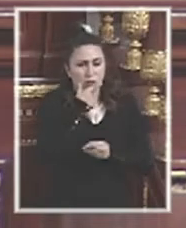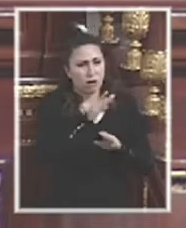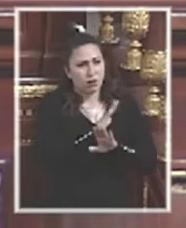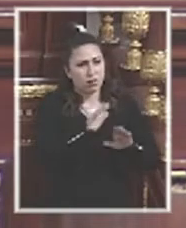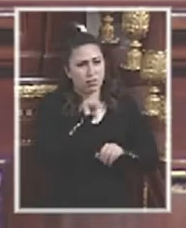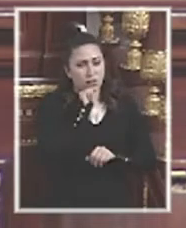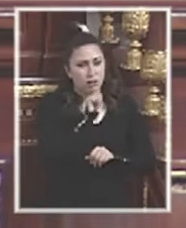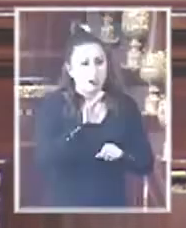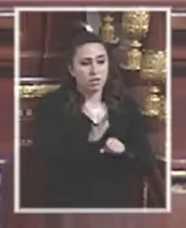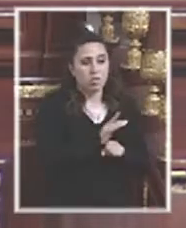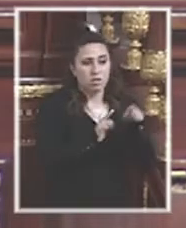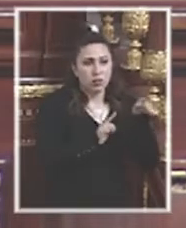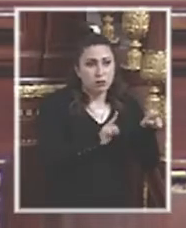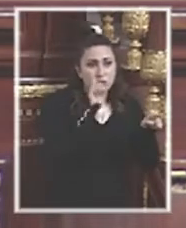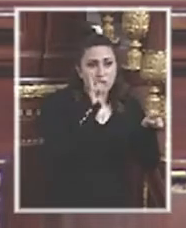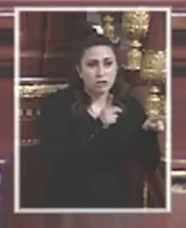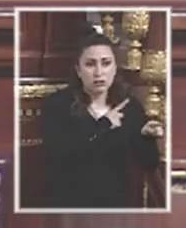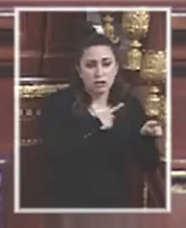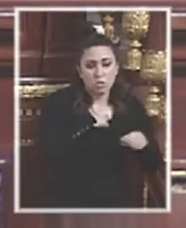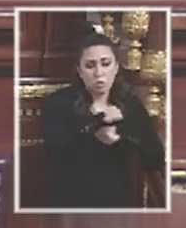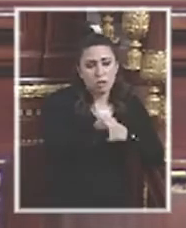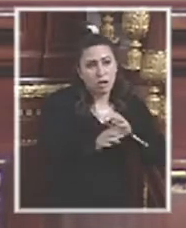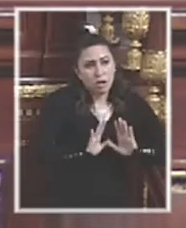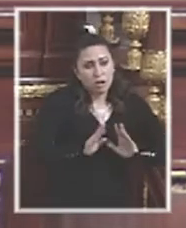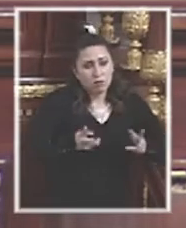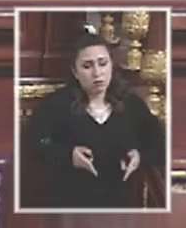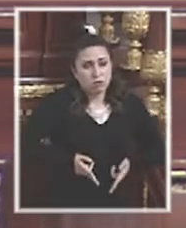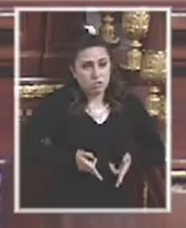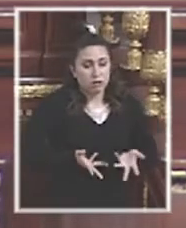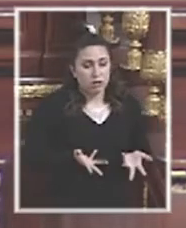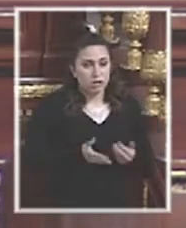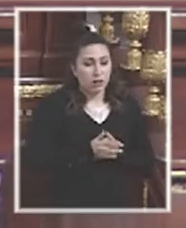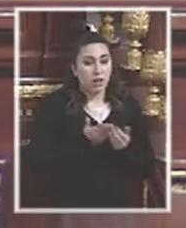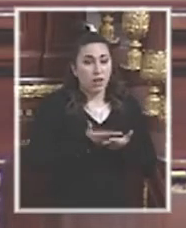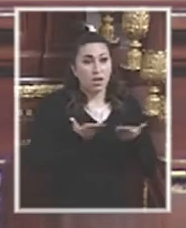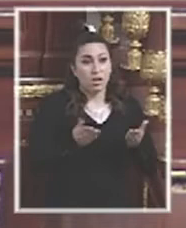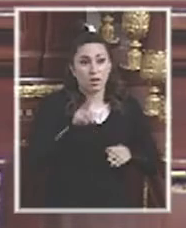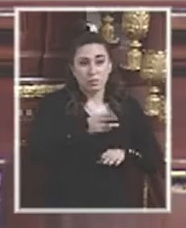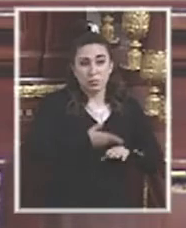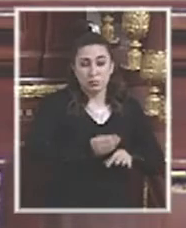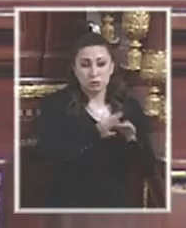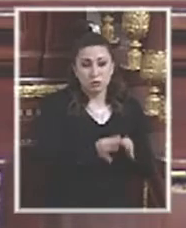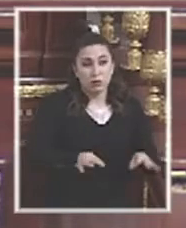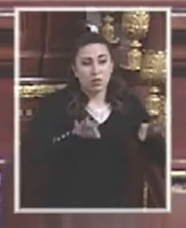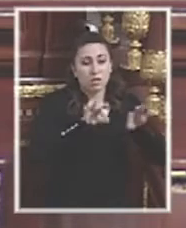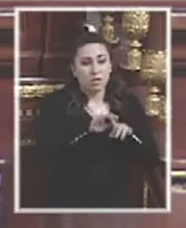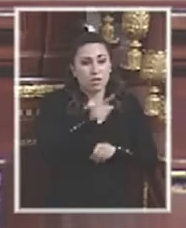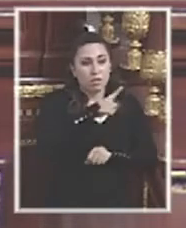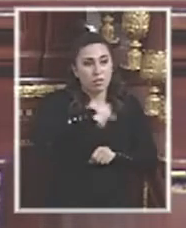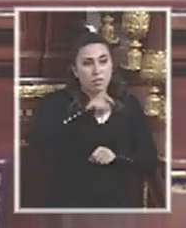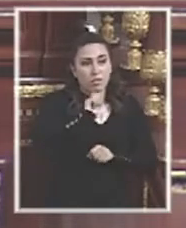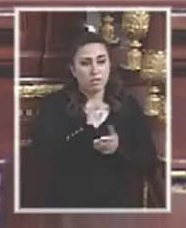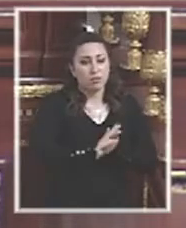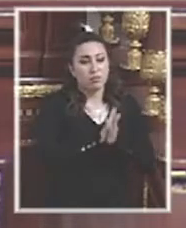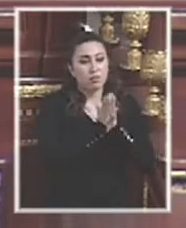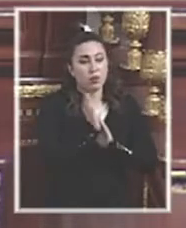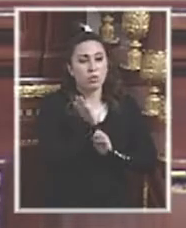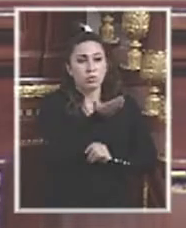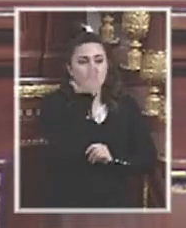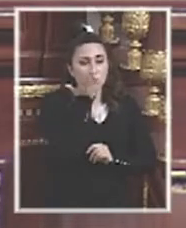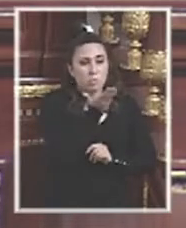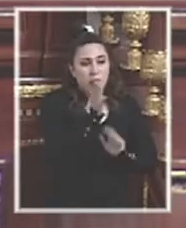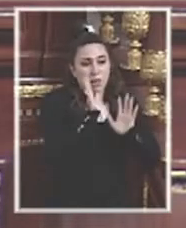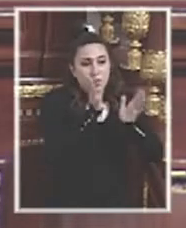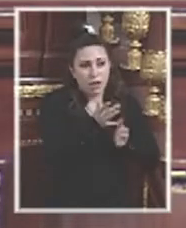son ellas las que deben de operarse. Hoy en día es indispensable adoptar las medidas institucionales